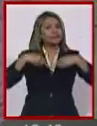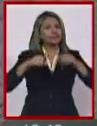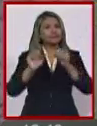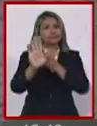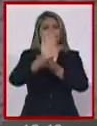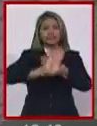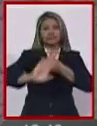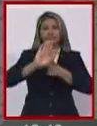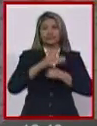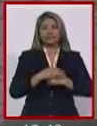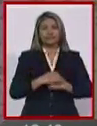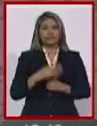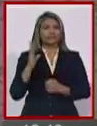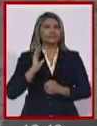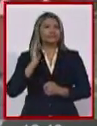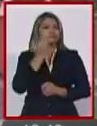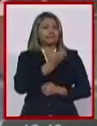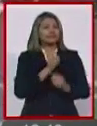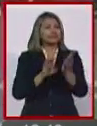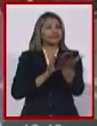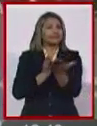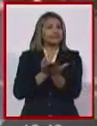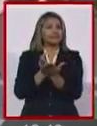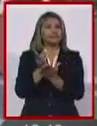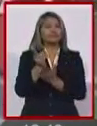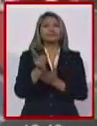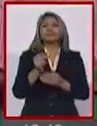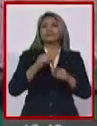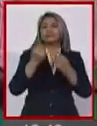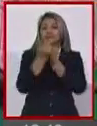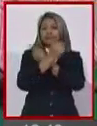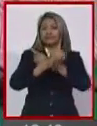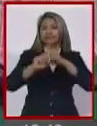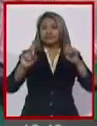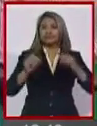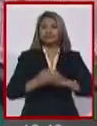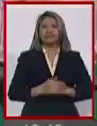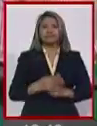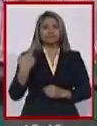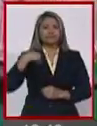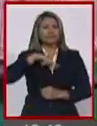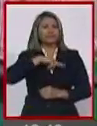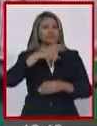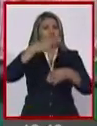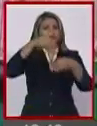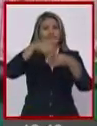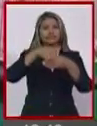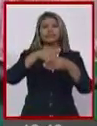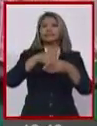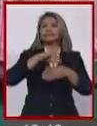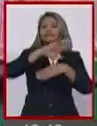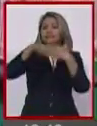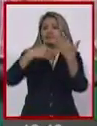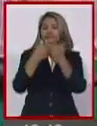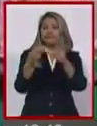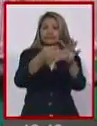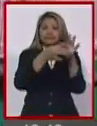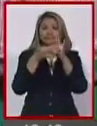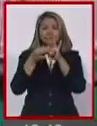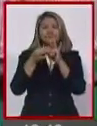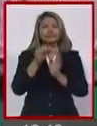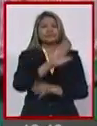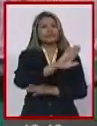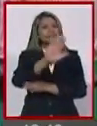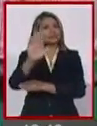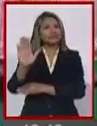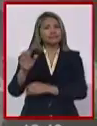a defender nuestros derechos, nuestra democracia, nuestro voto. Todos unidos